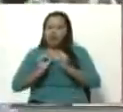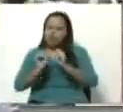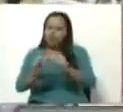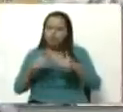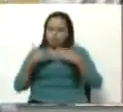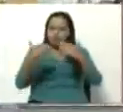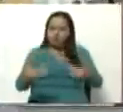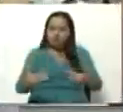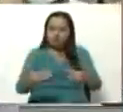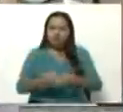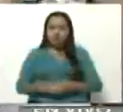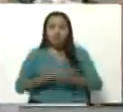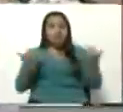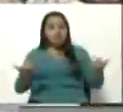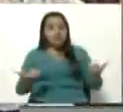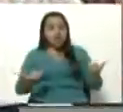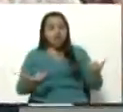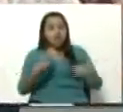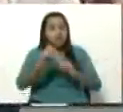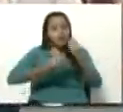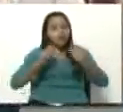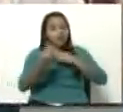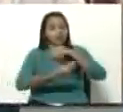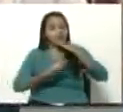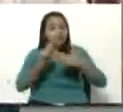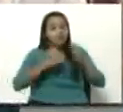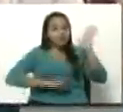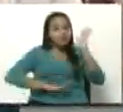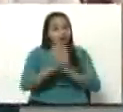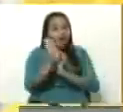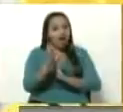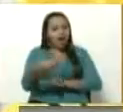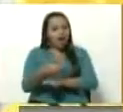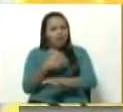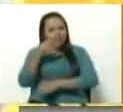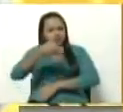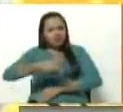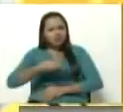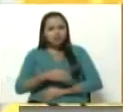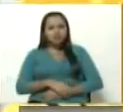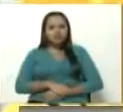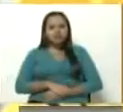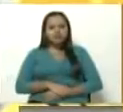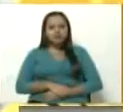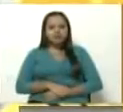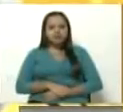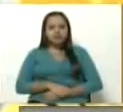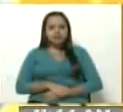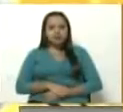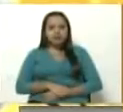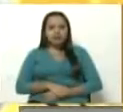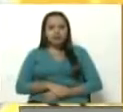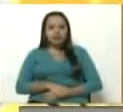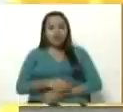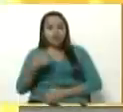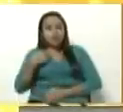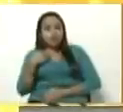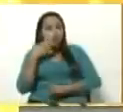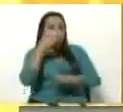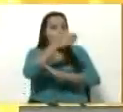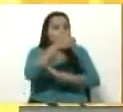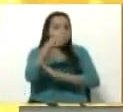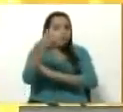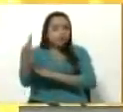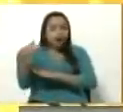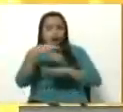adelante. Hemos sentado las bases para el desarrollo, lo he dicho. Y en este recorrido que hice por cada